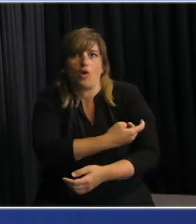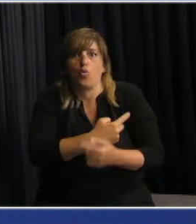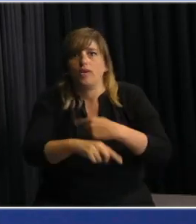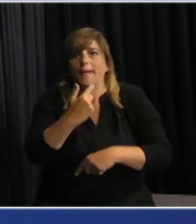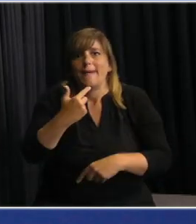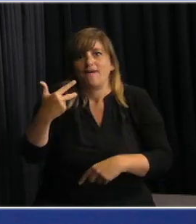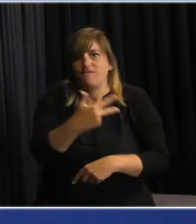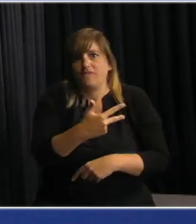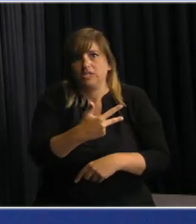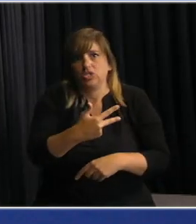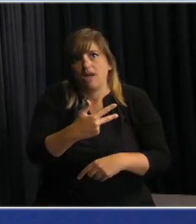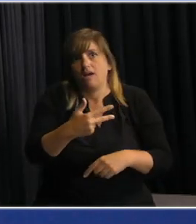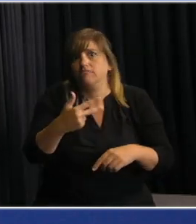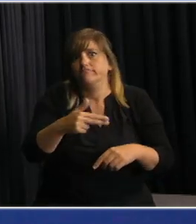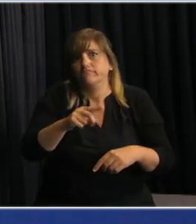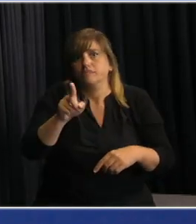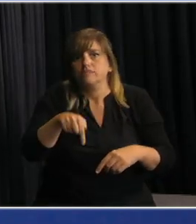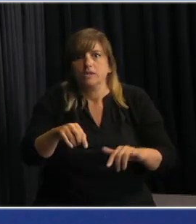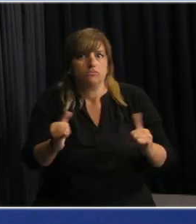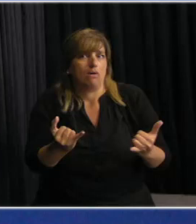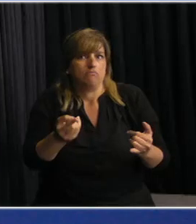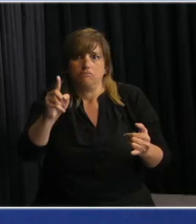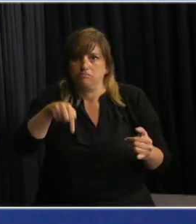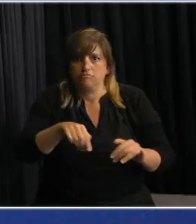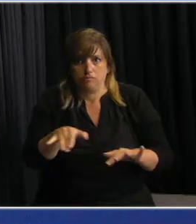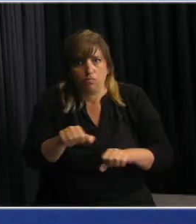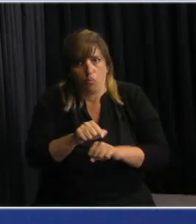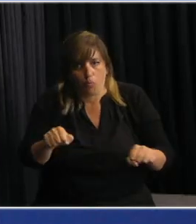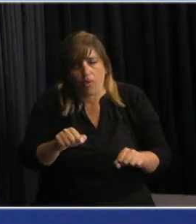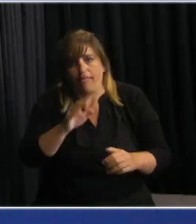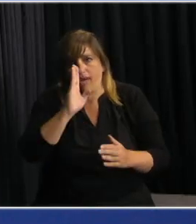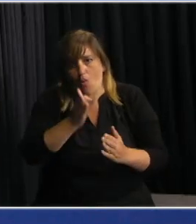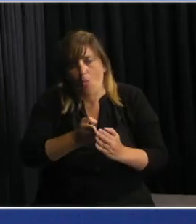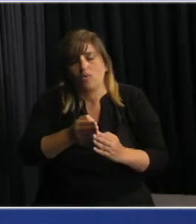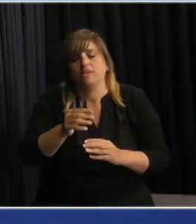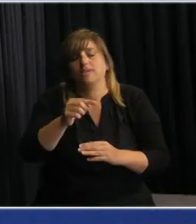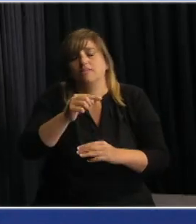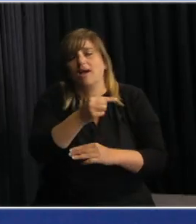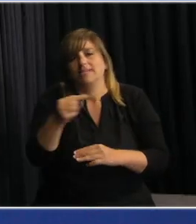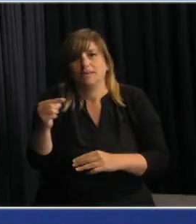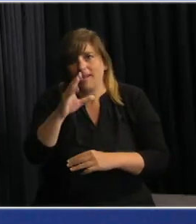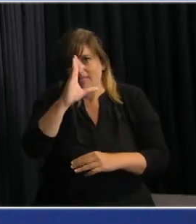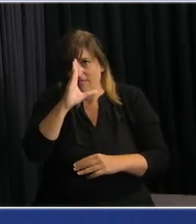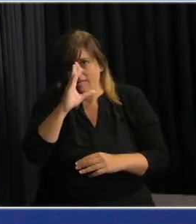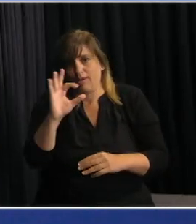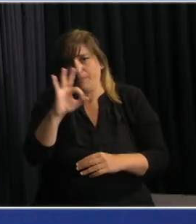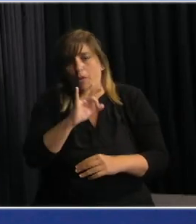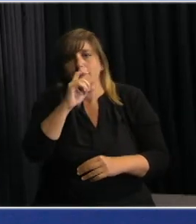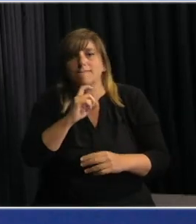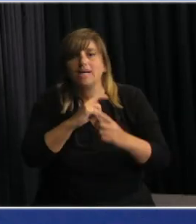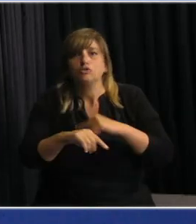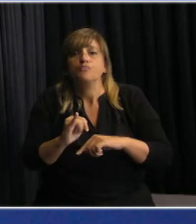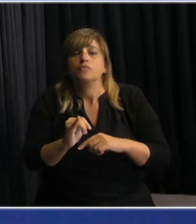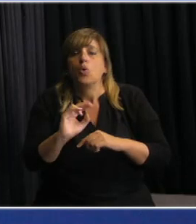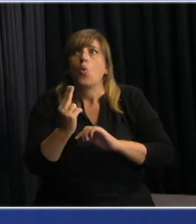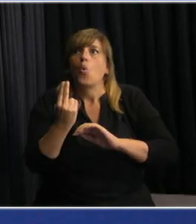fecha perentoria de llegada de las mismas. De la misma manera, ustedes saben que el Uruguay se ha sumado al